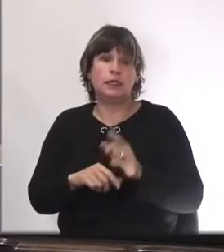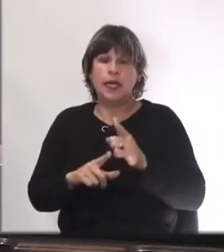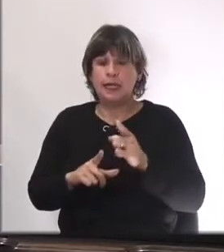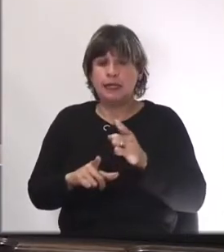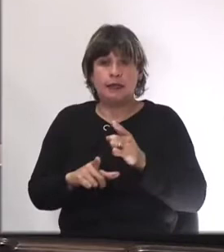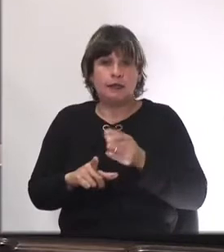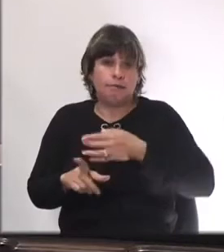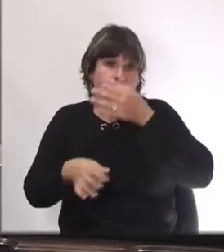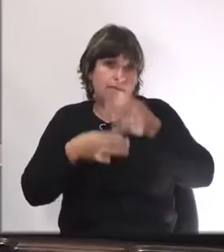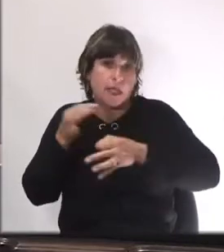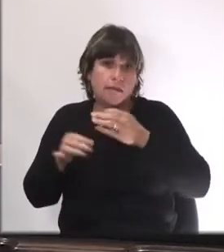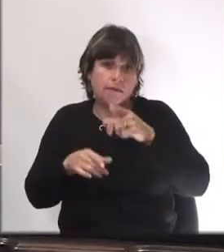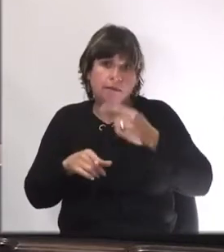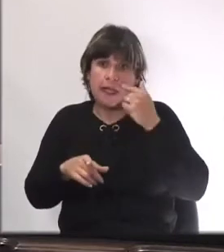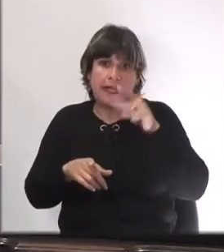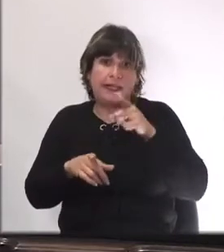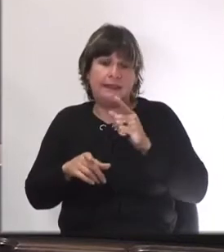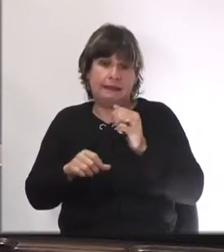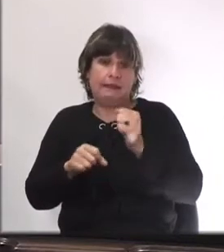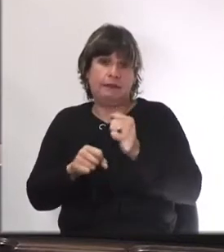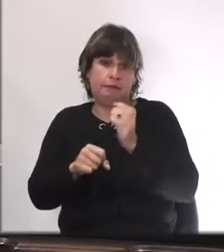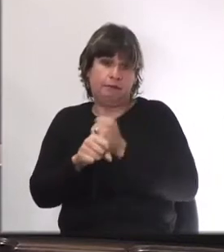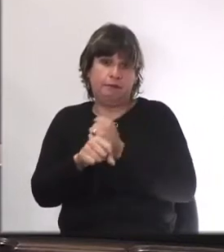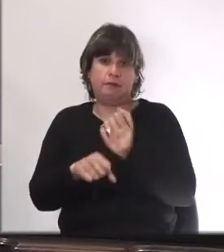justificar ese desempeño.